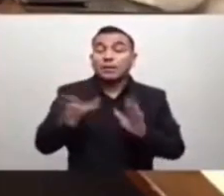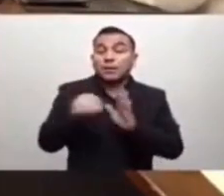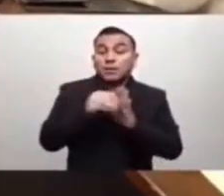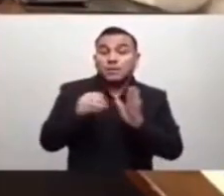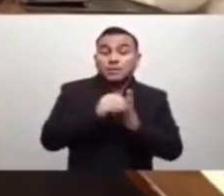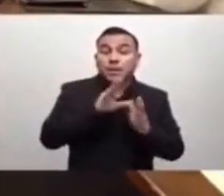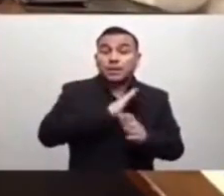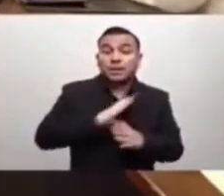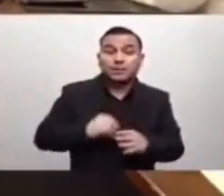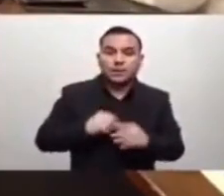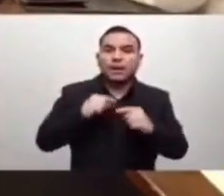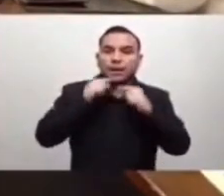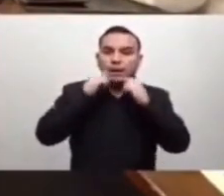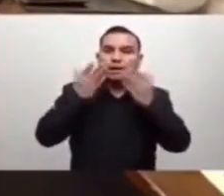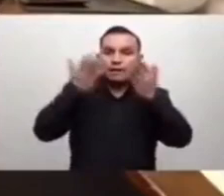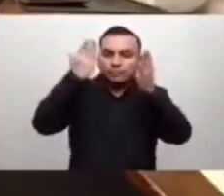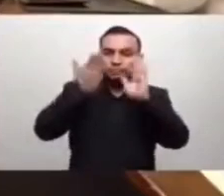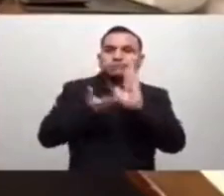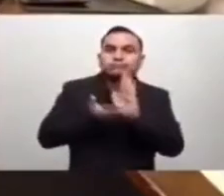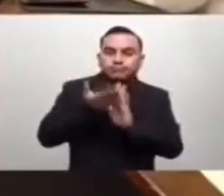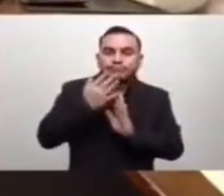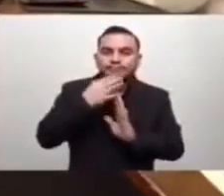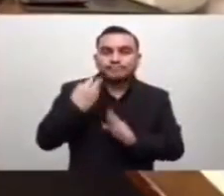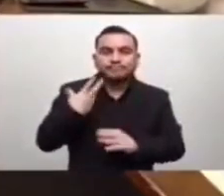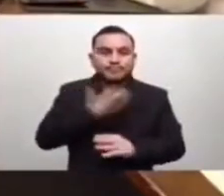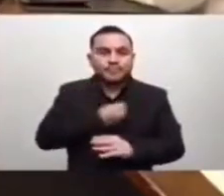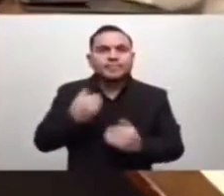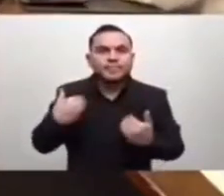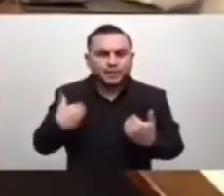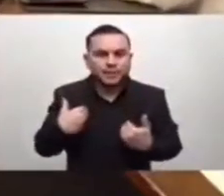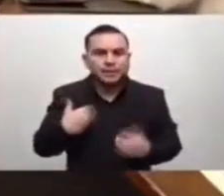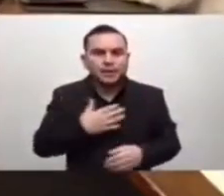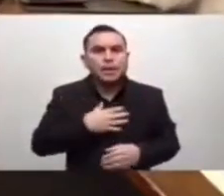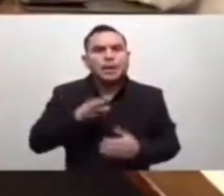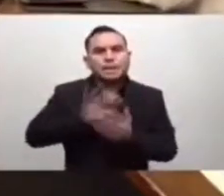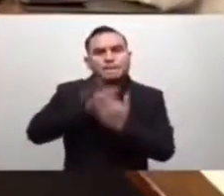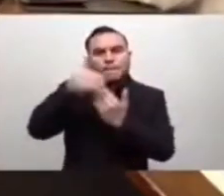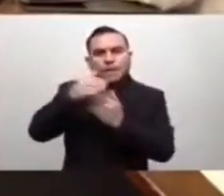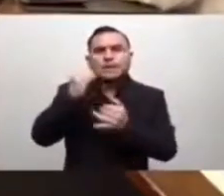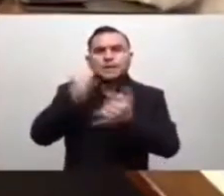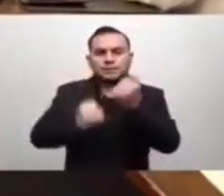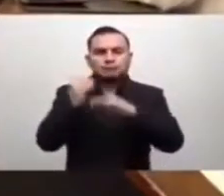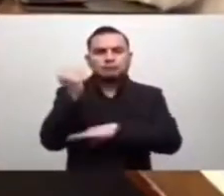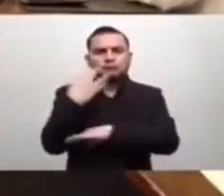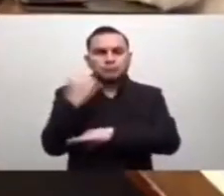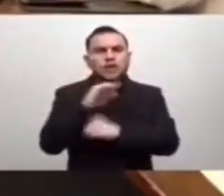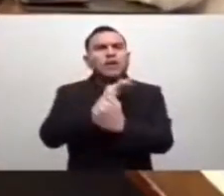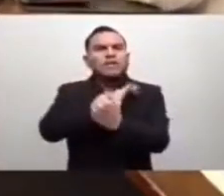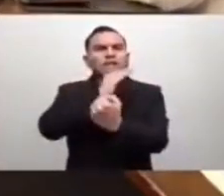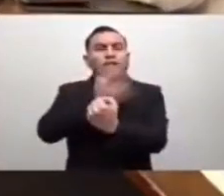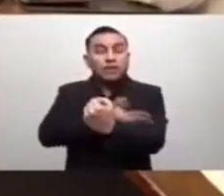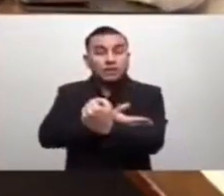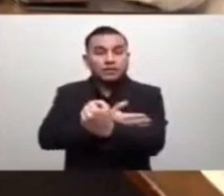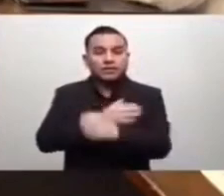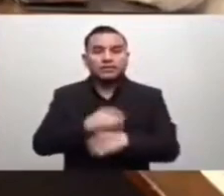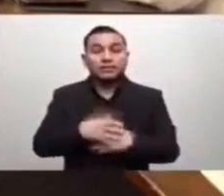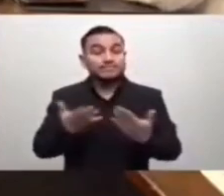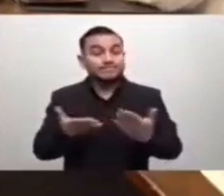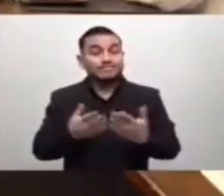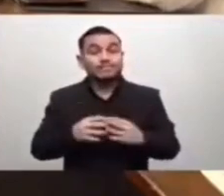copien y que vean de que al final nosotros tengamos un plan y podamos salir de la crisis fortalecidos